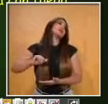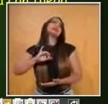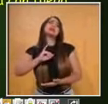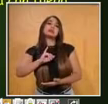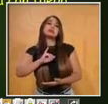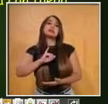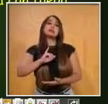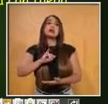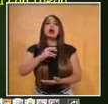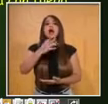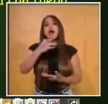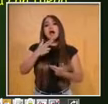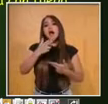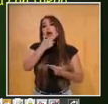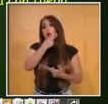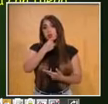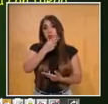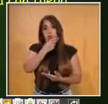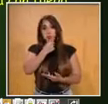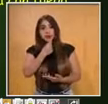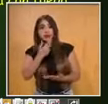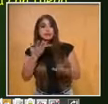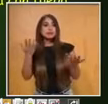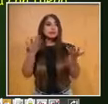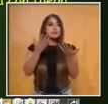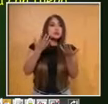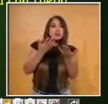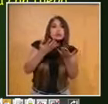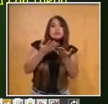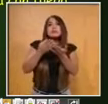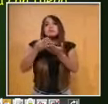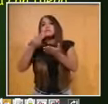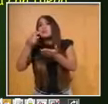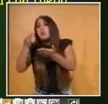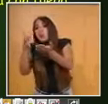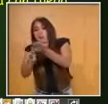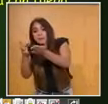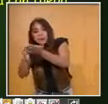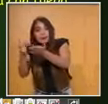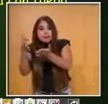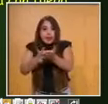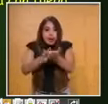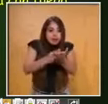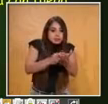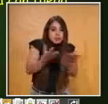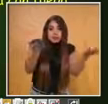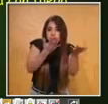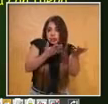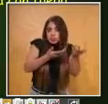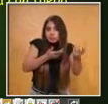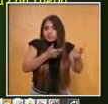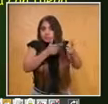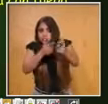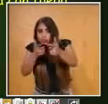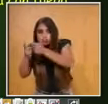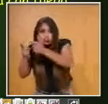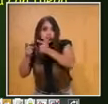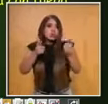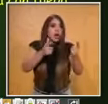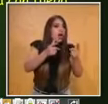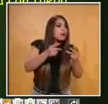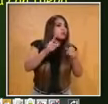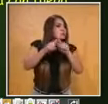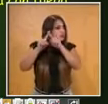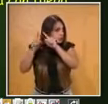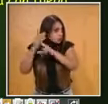extraer metales de los minerales para elaborar armas y utensilios. Ya en nuestra era, en el siglo